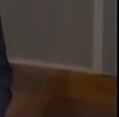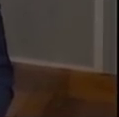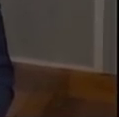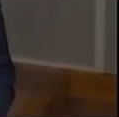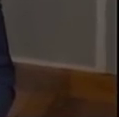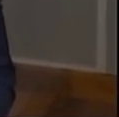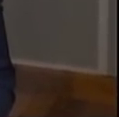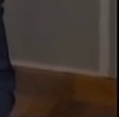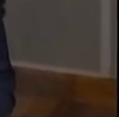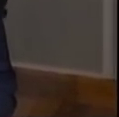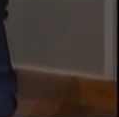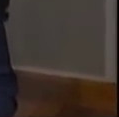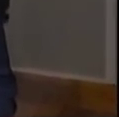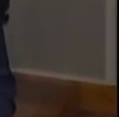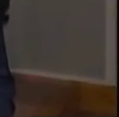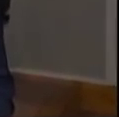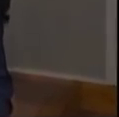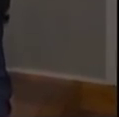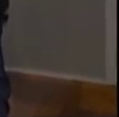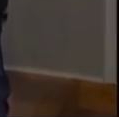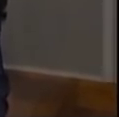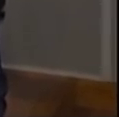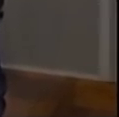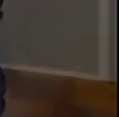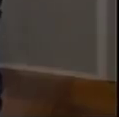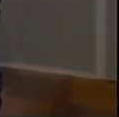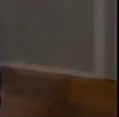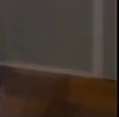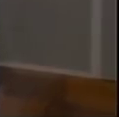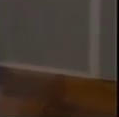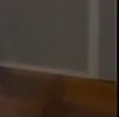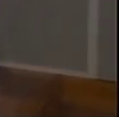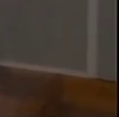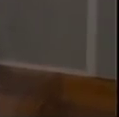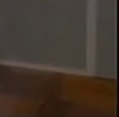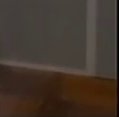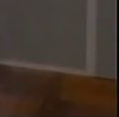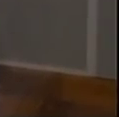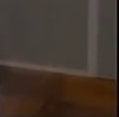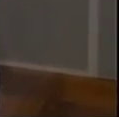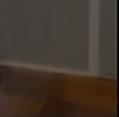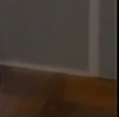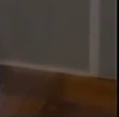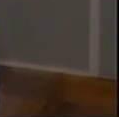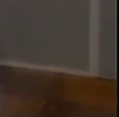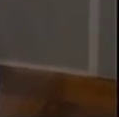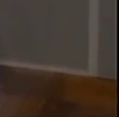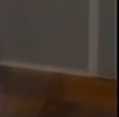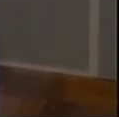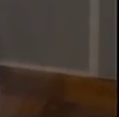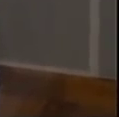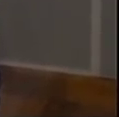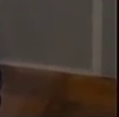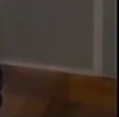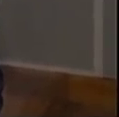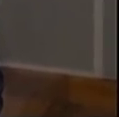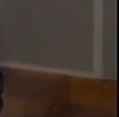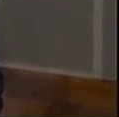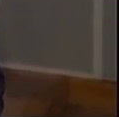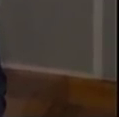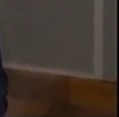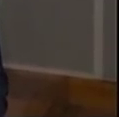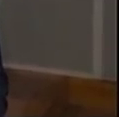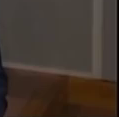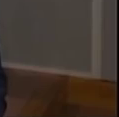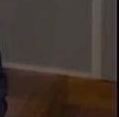final aquí, en esta casa, la que pagamos todos. No es un debate de vuelta, es el debate final. Quédense